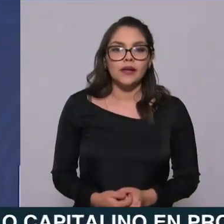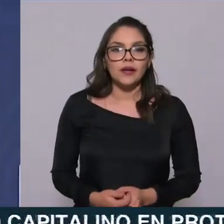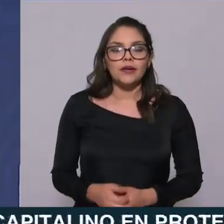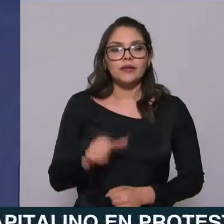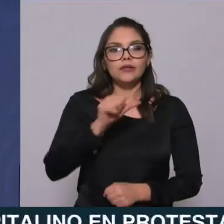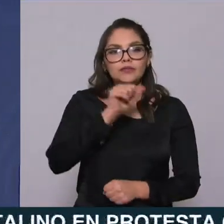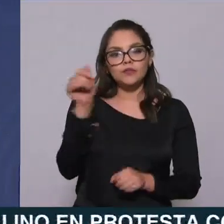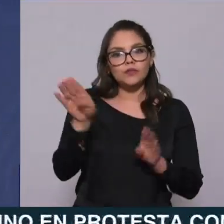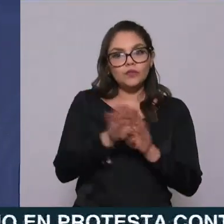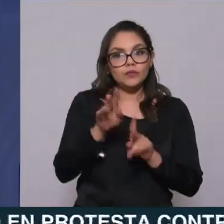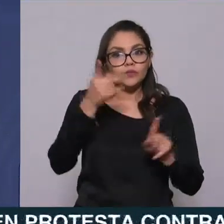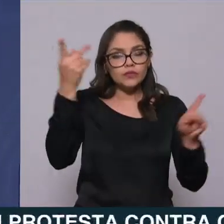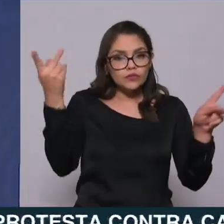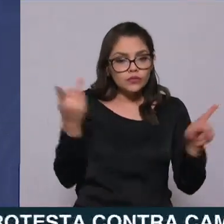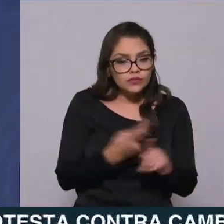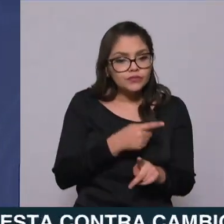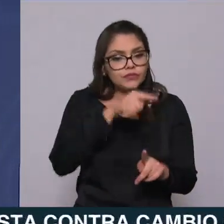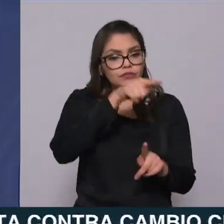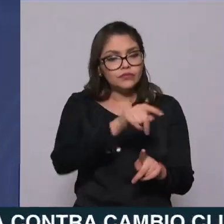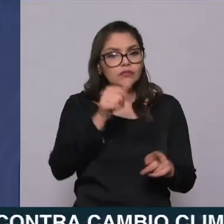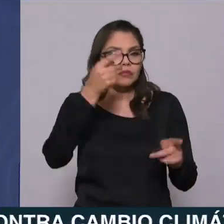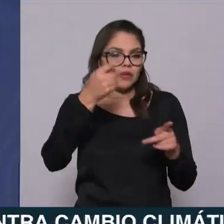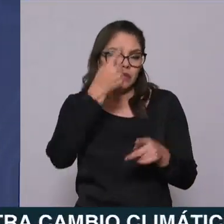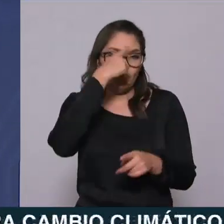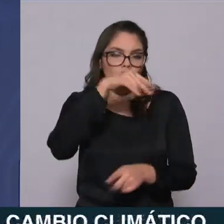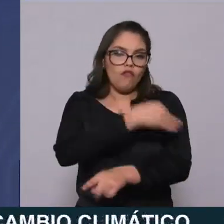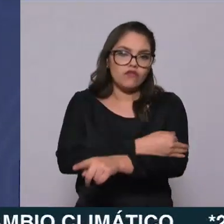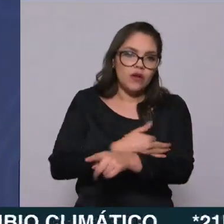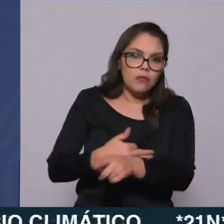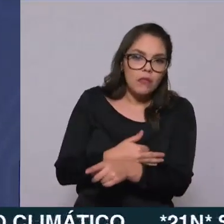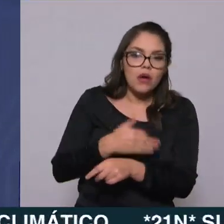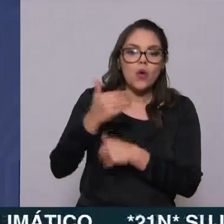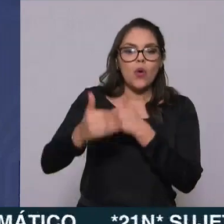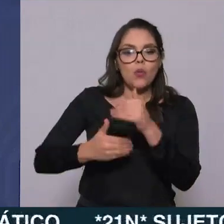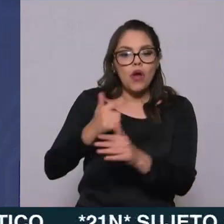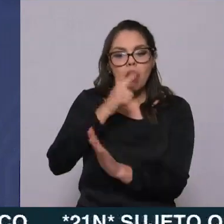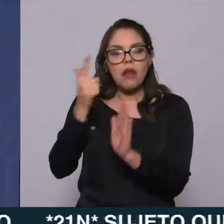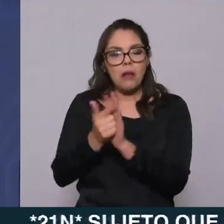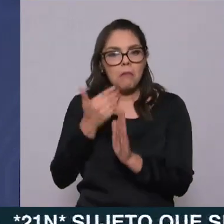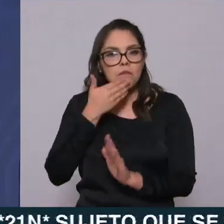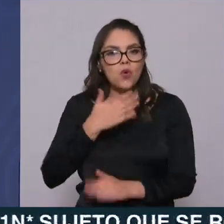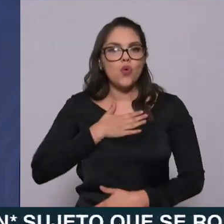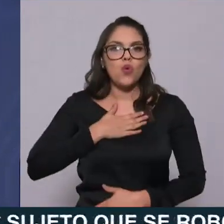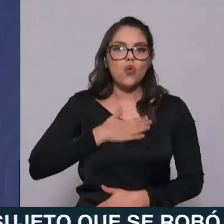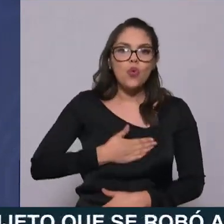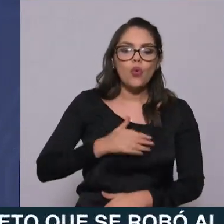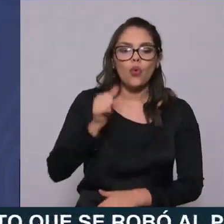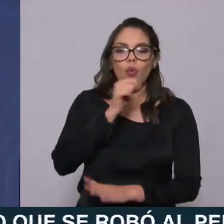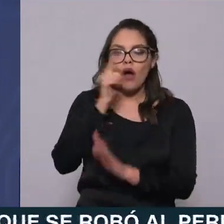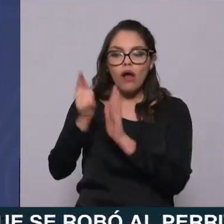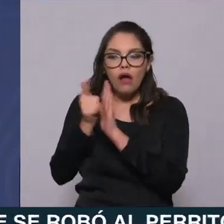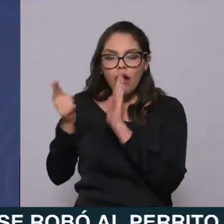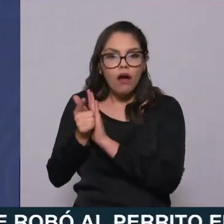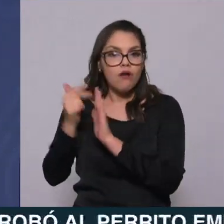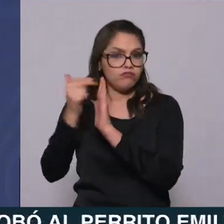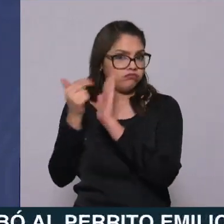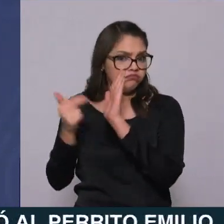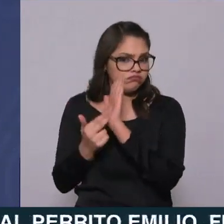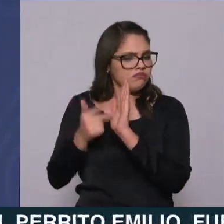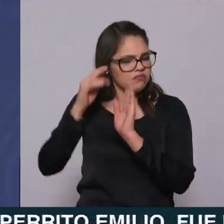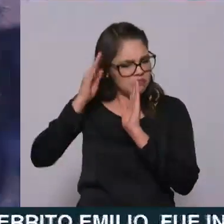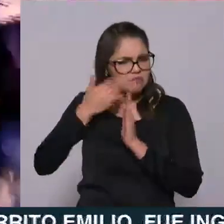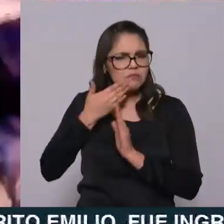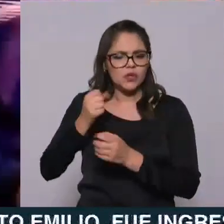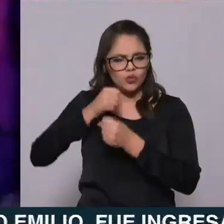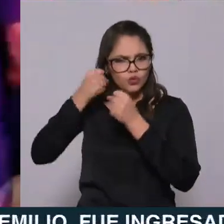Reparación del daño, rehabilitación psicológica para las víctimas, procesos legales justos y reformas a la ley que garanticen el pleno